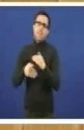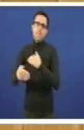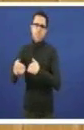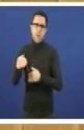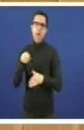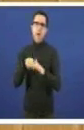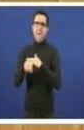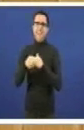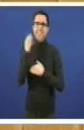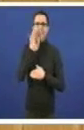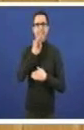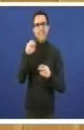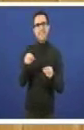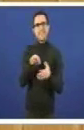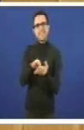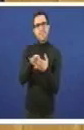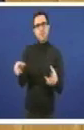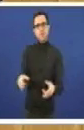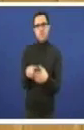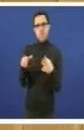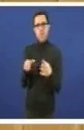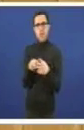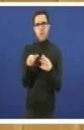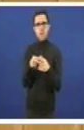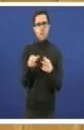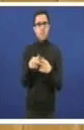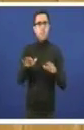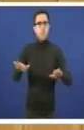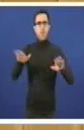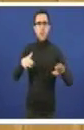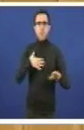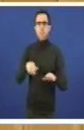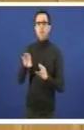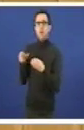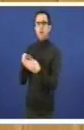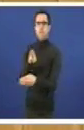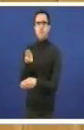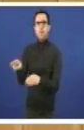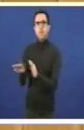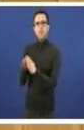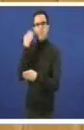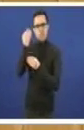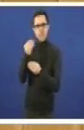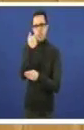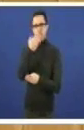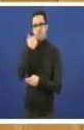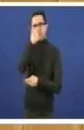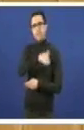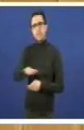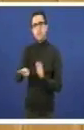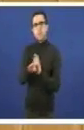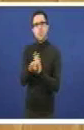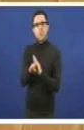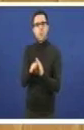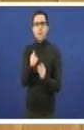sociais a non ser que o Partido Popular siga pensando que as escolas infantis simplemente son garderías